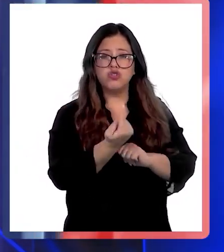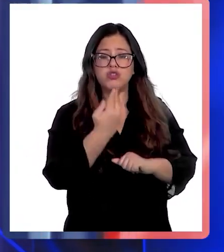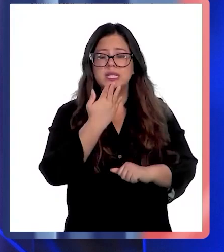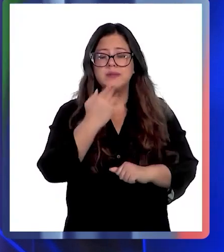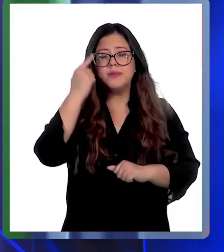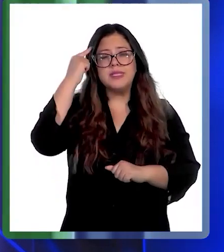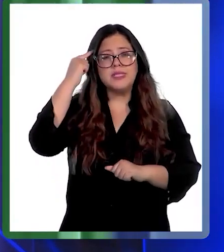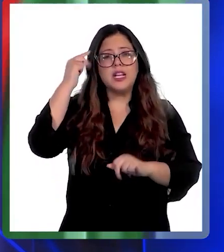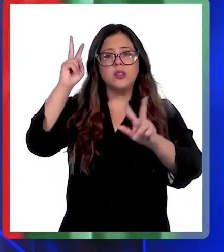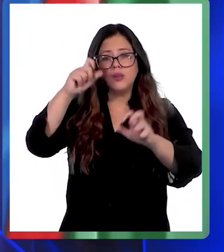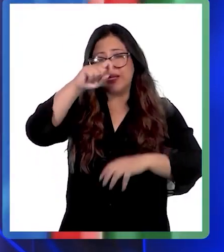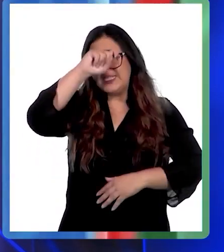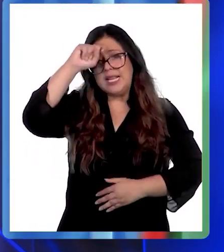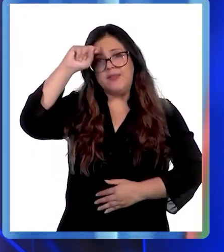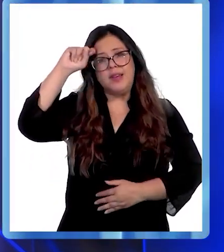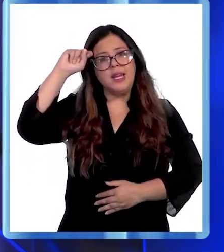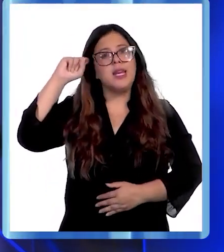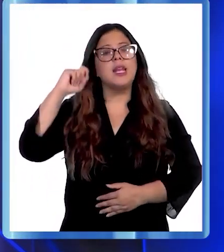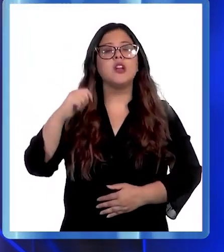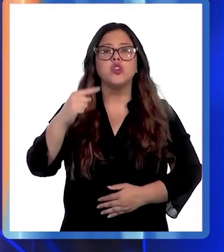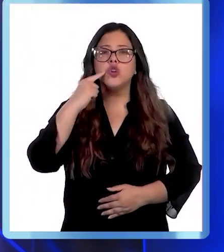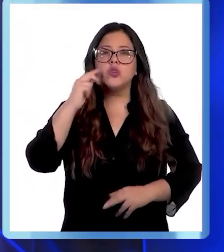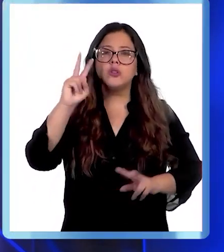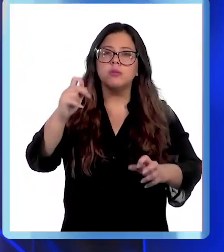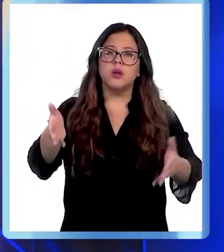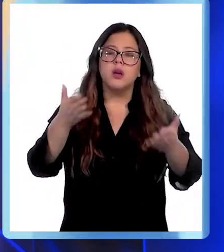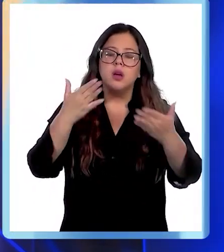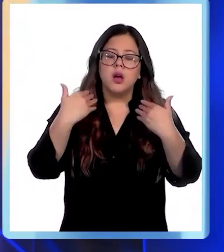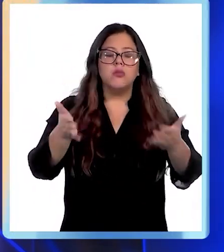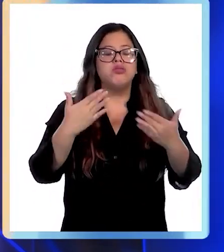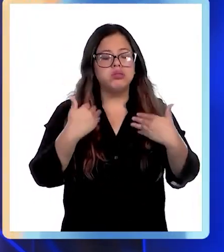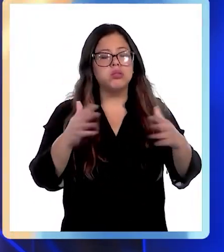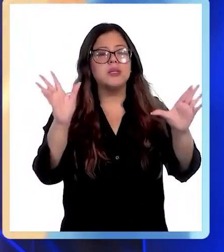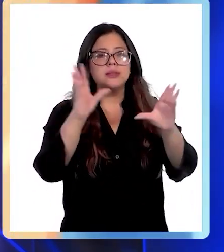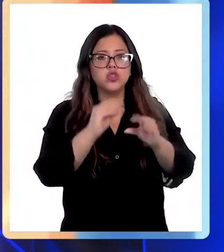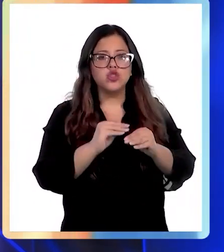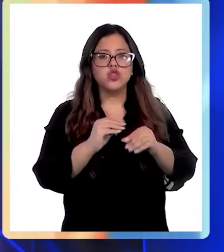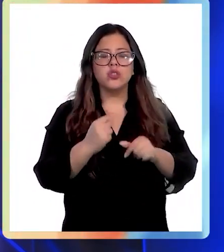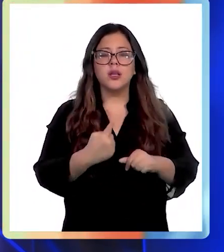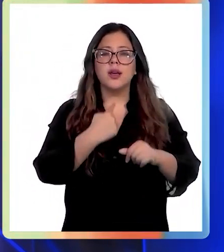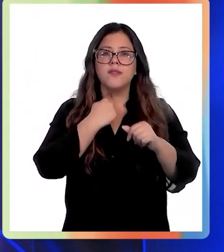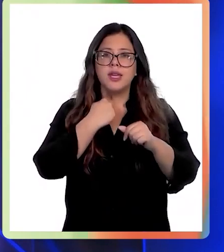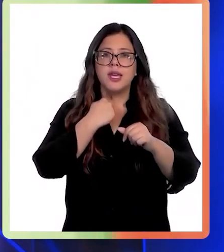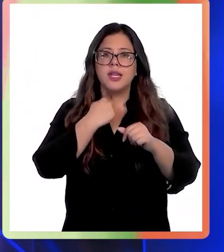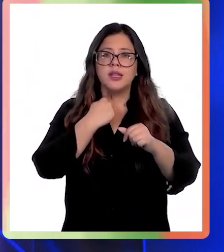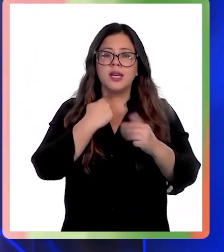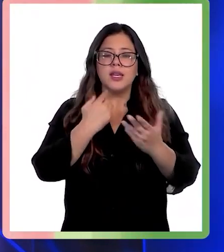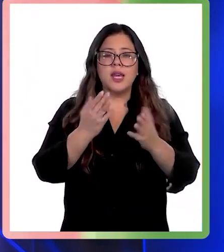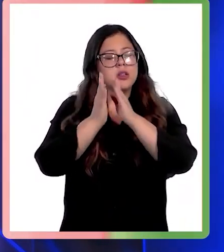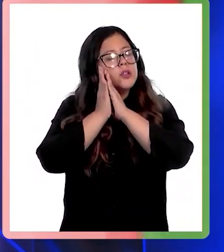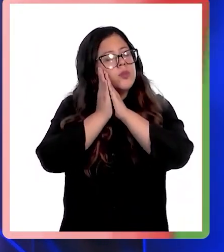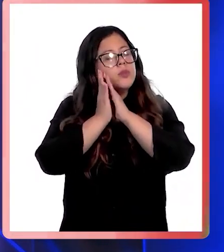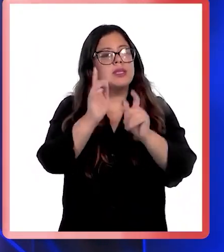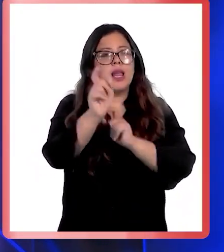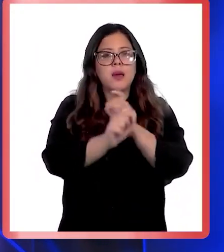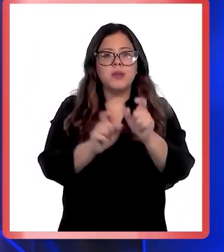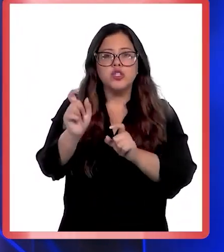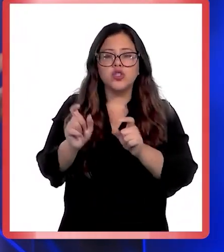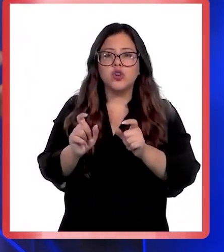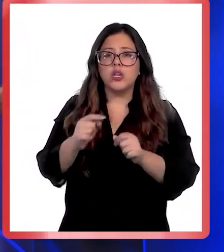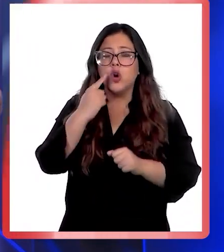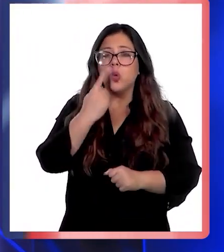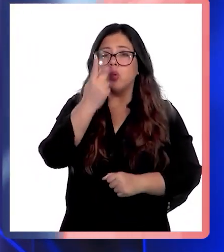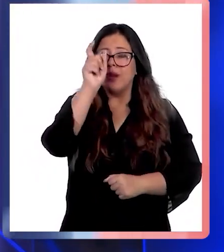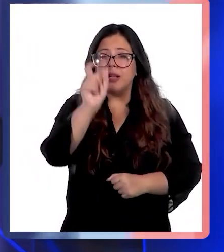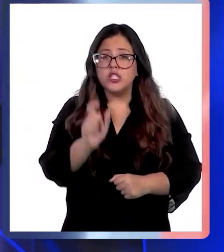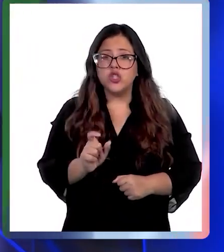todo pensando en las temporadas de verano. Estas olas de calor nocturna terminan por afectar el buen dormir de la gente.